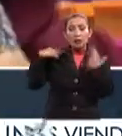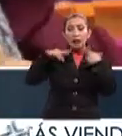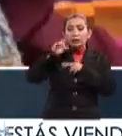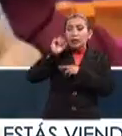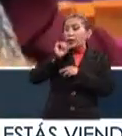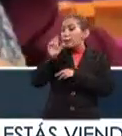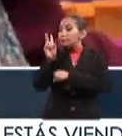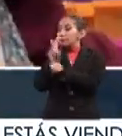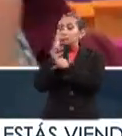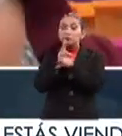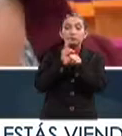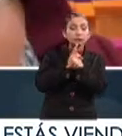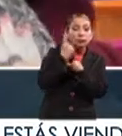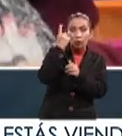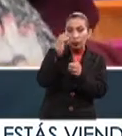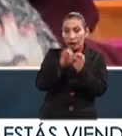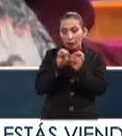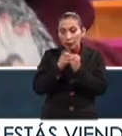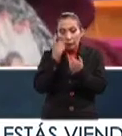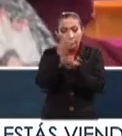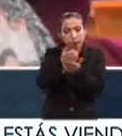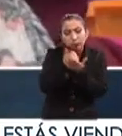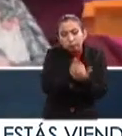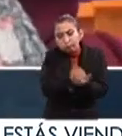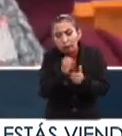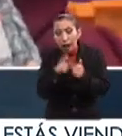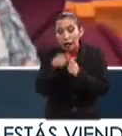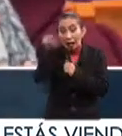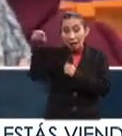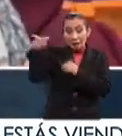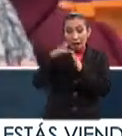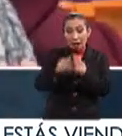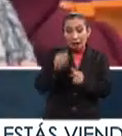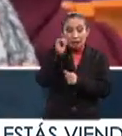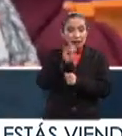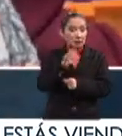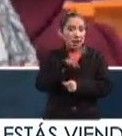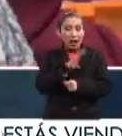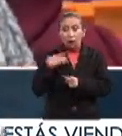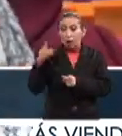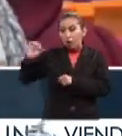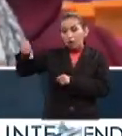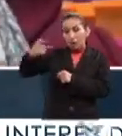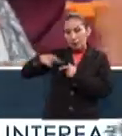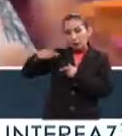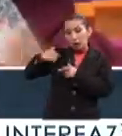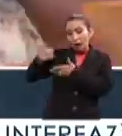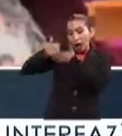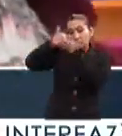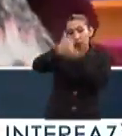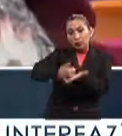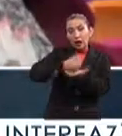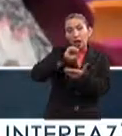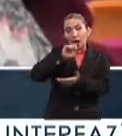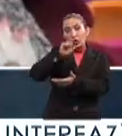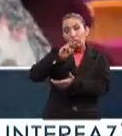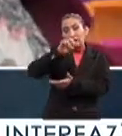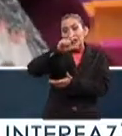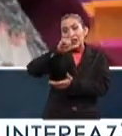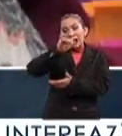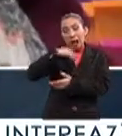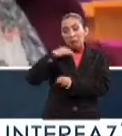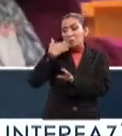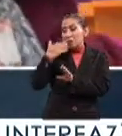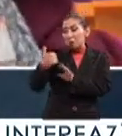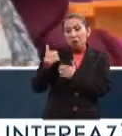maestra nada más estaba en un equipo. Lo único es que allá en Francia siempre hay un auxiliar en el grupo, entonces pues la maestra tiene un muy